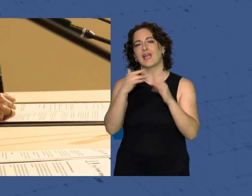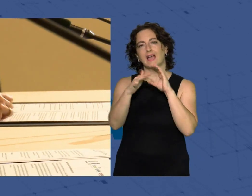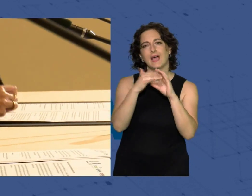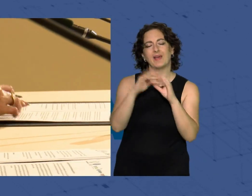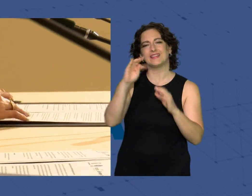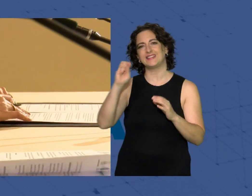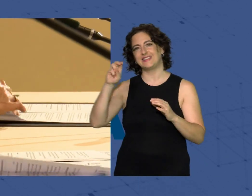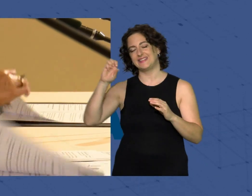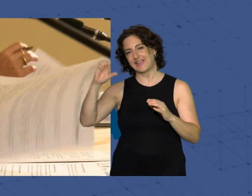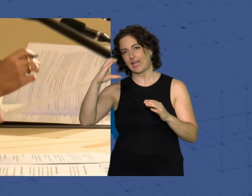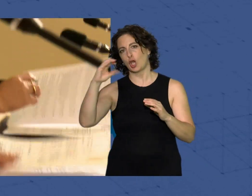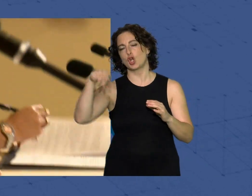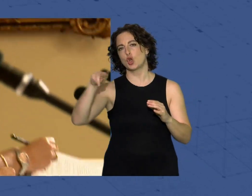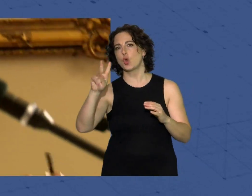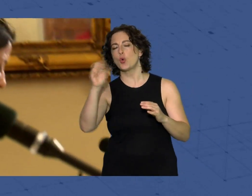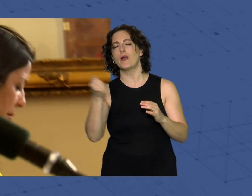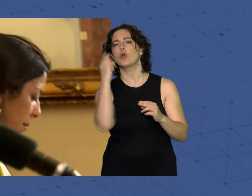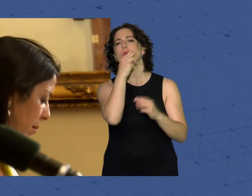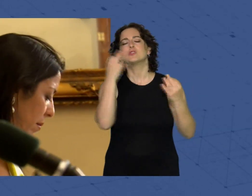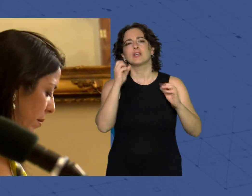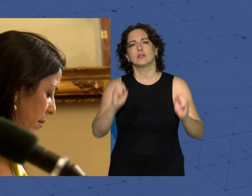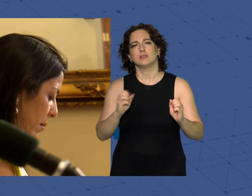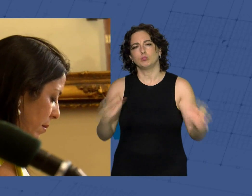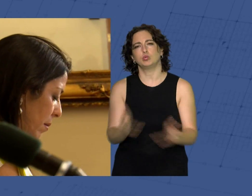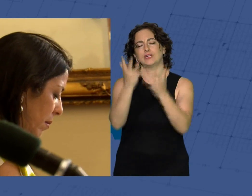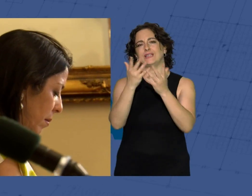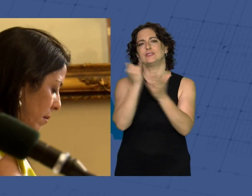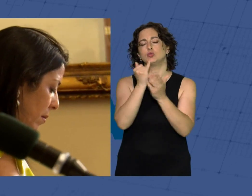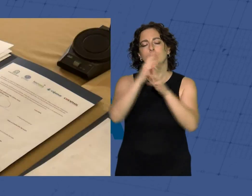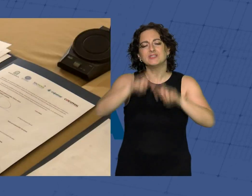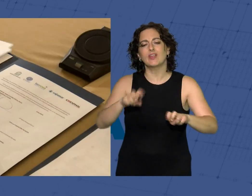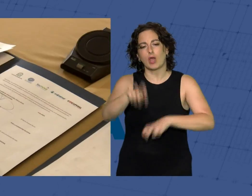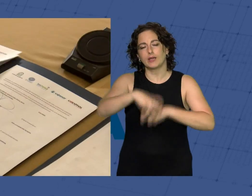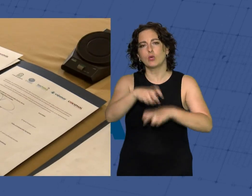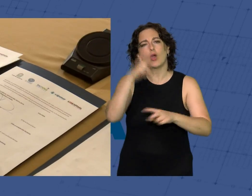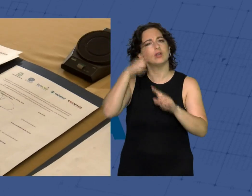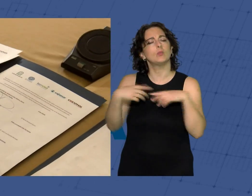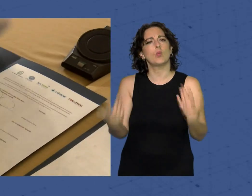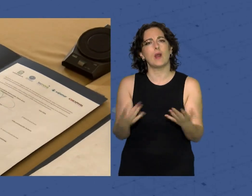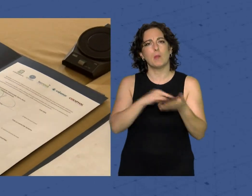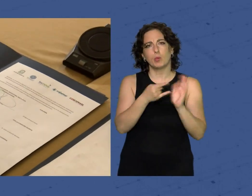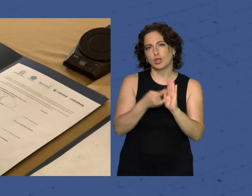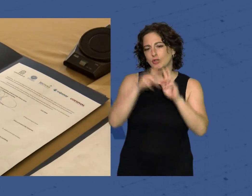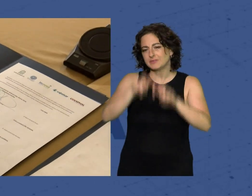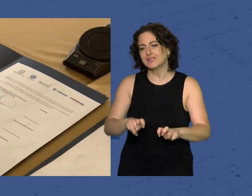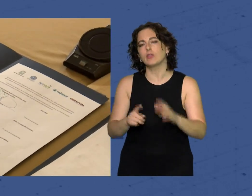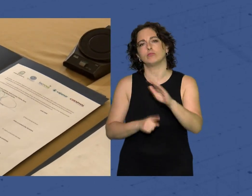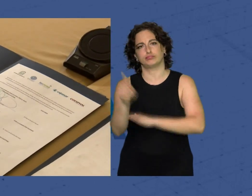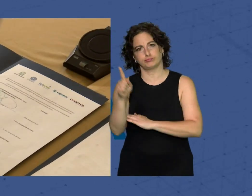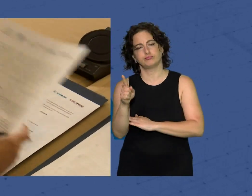Tecnova se comprometen a impulsar el Instituto de Investigación Agrícola con el objetivo de desarrollar proyectos de investigación